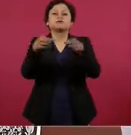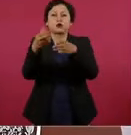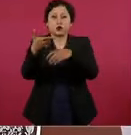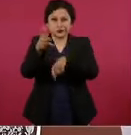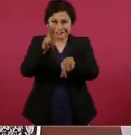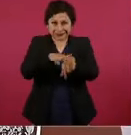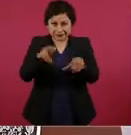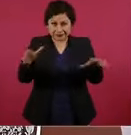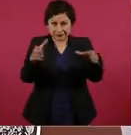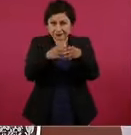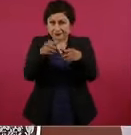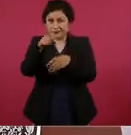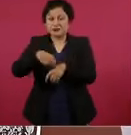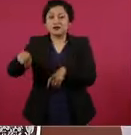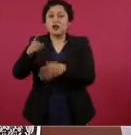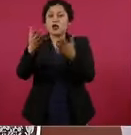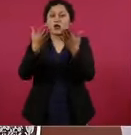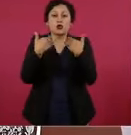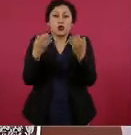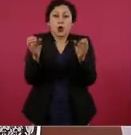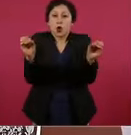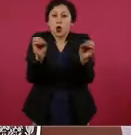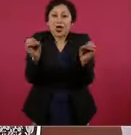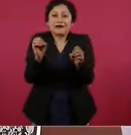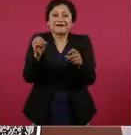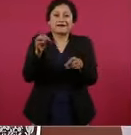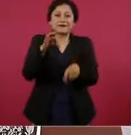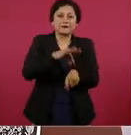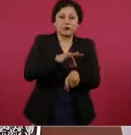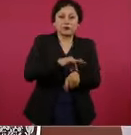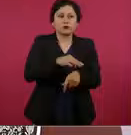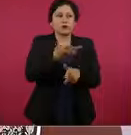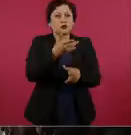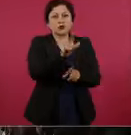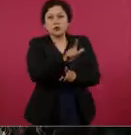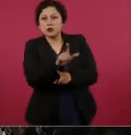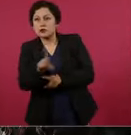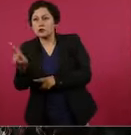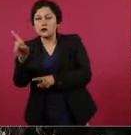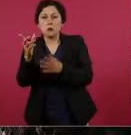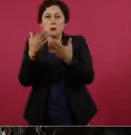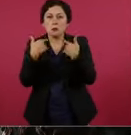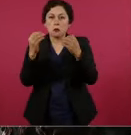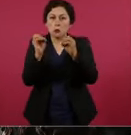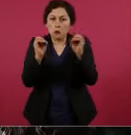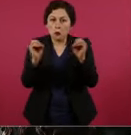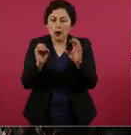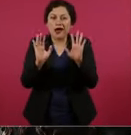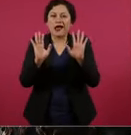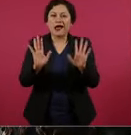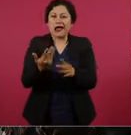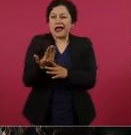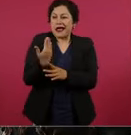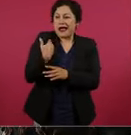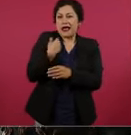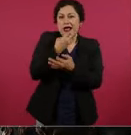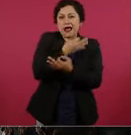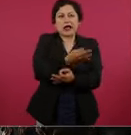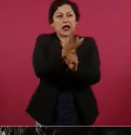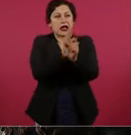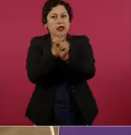médicos generales para poder cubrir de lunes a domingo. Por eso se hizo la última convocatoria, pero empezando en